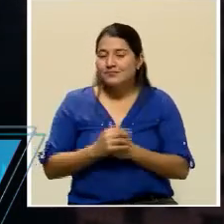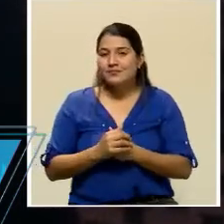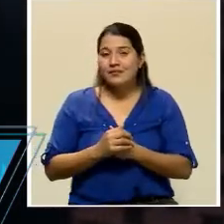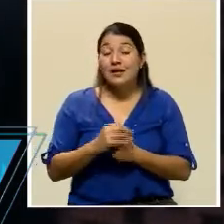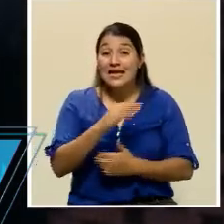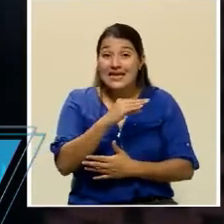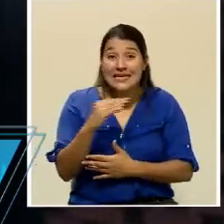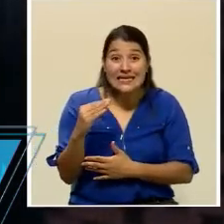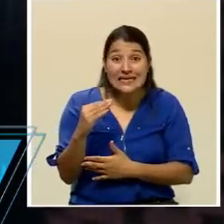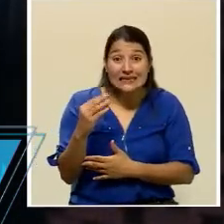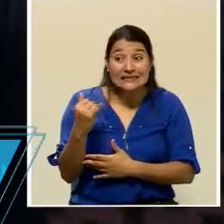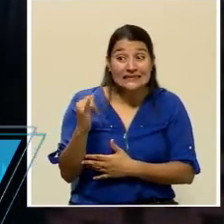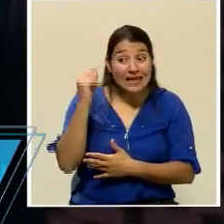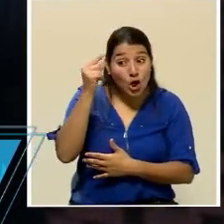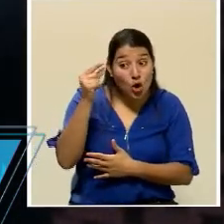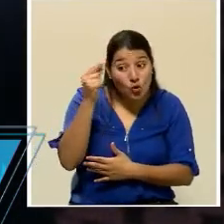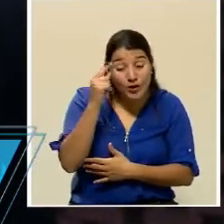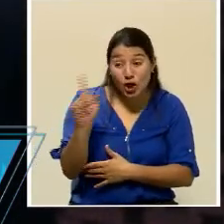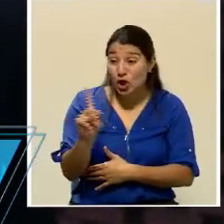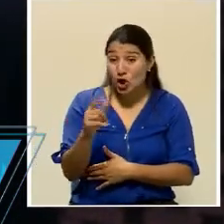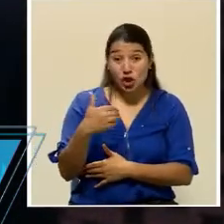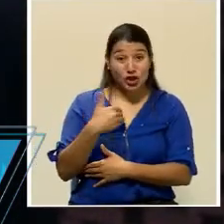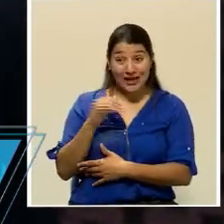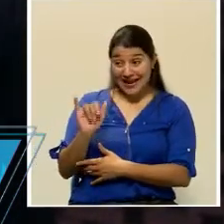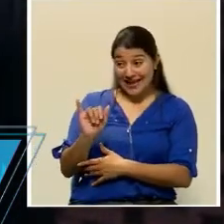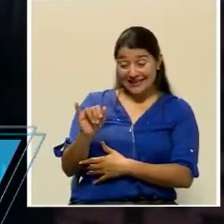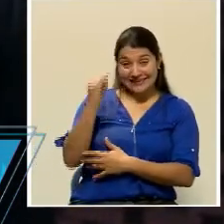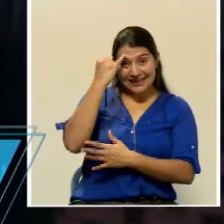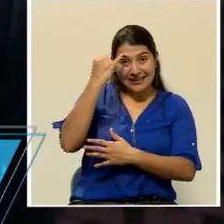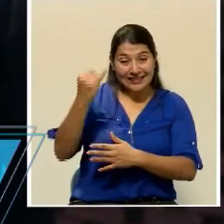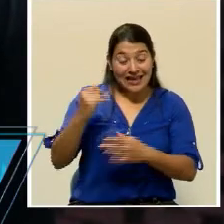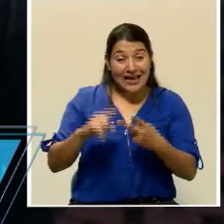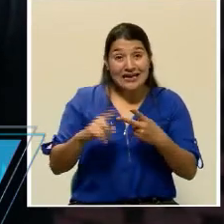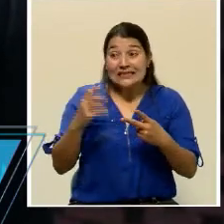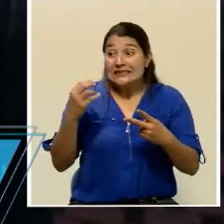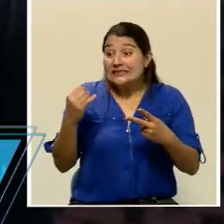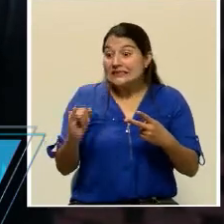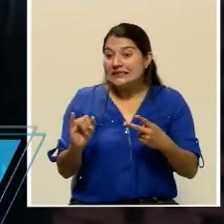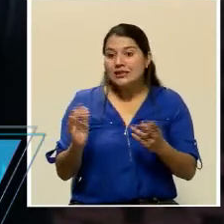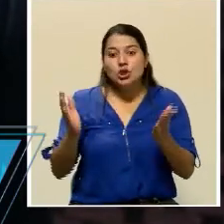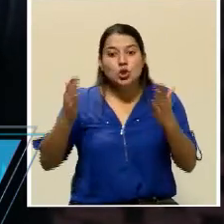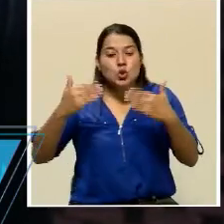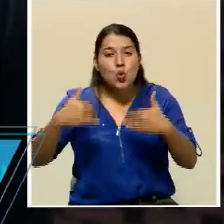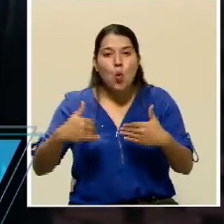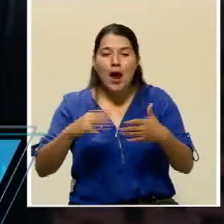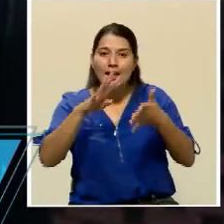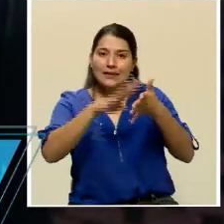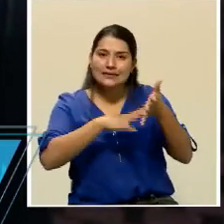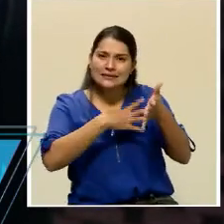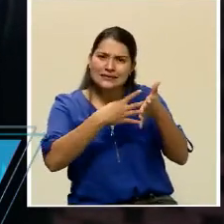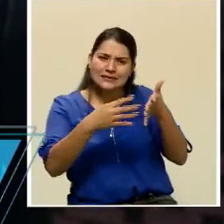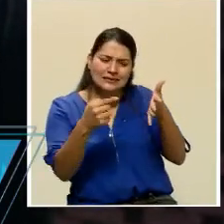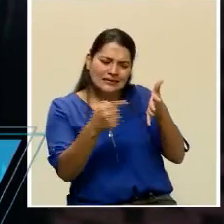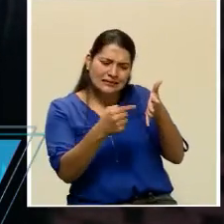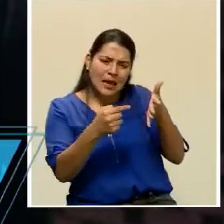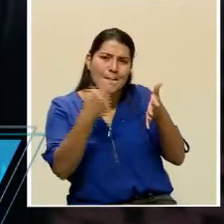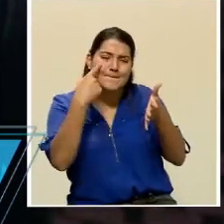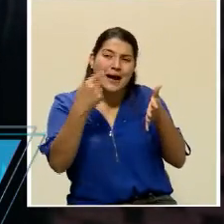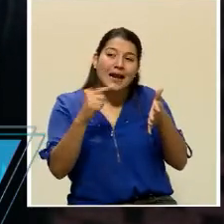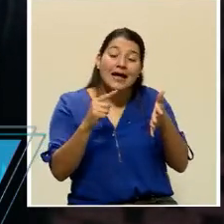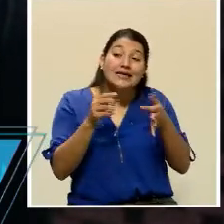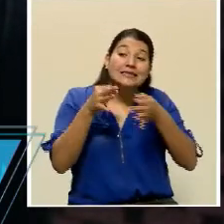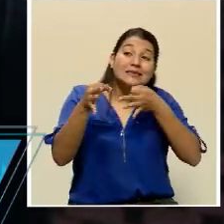tipo de iniciativas y la falta de un programa para decirle a la gente cómo y